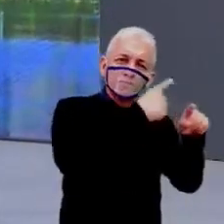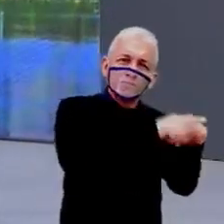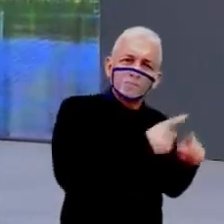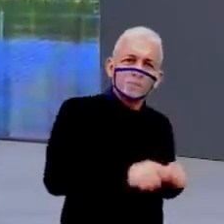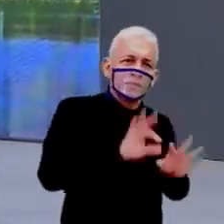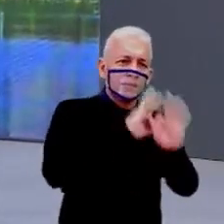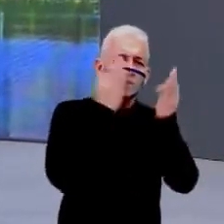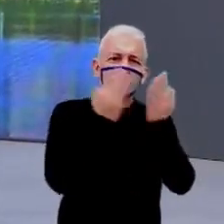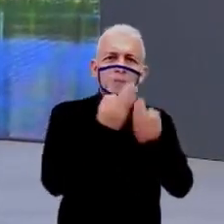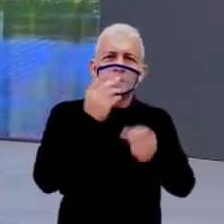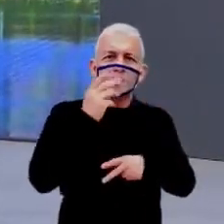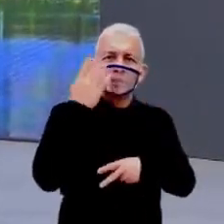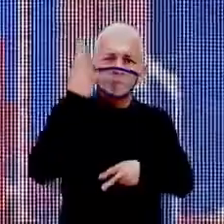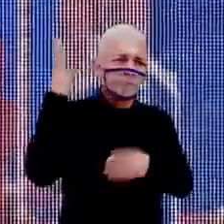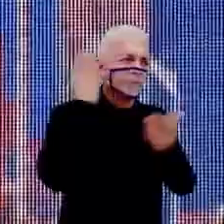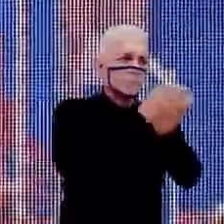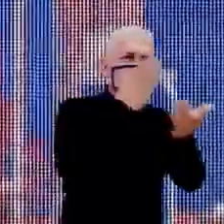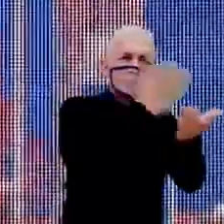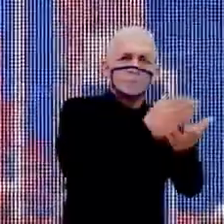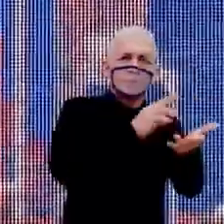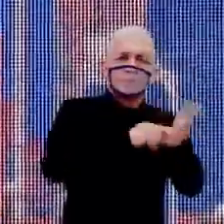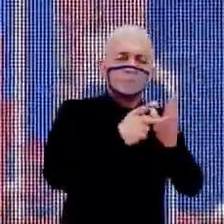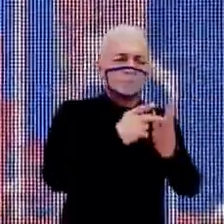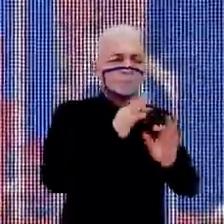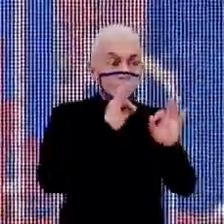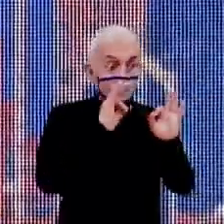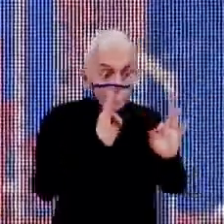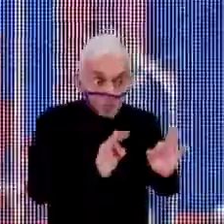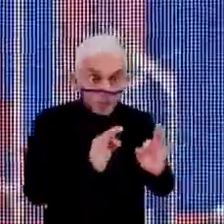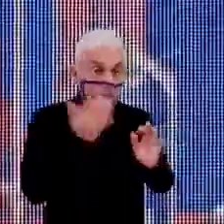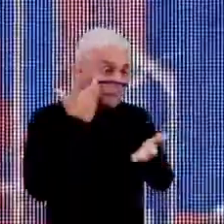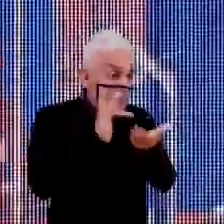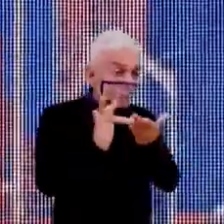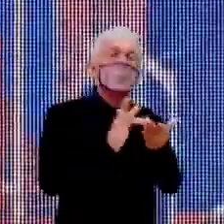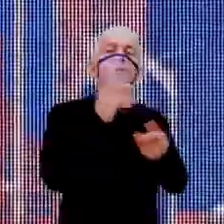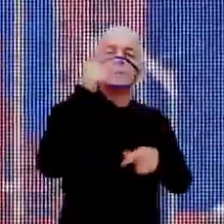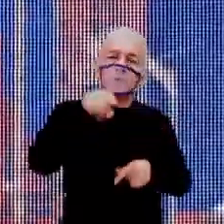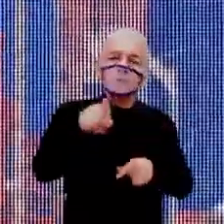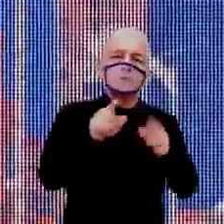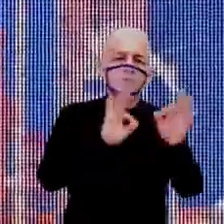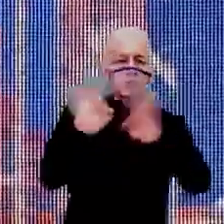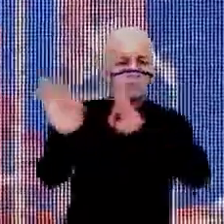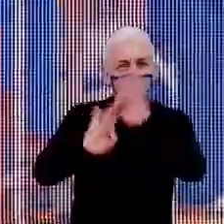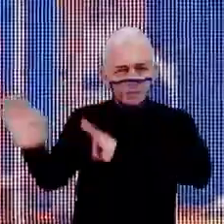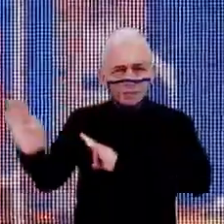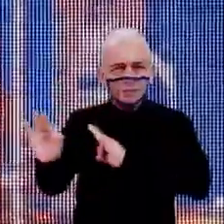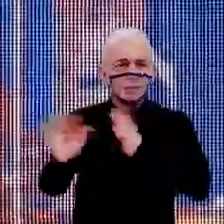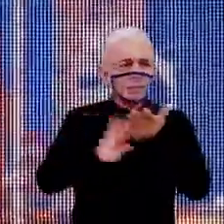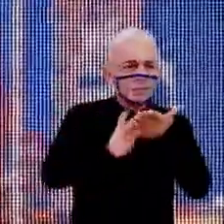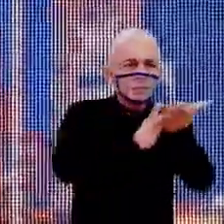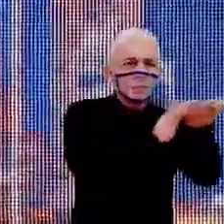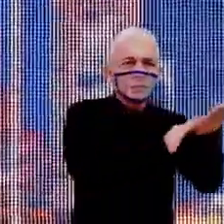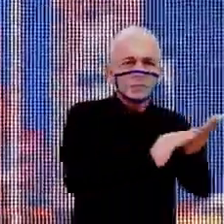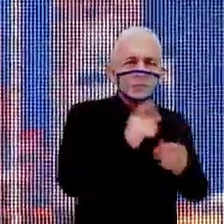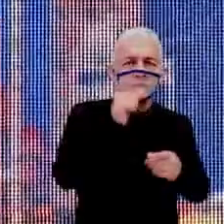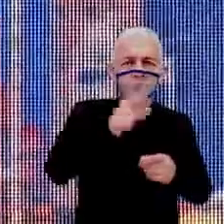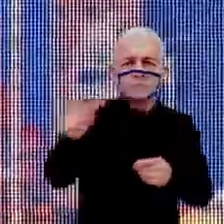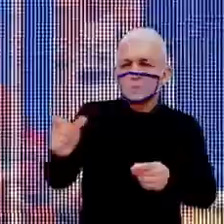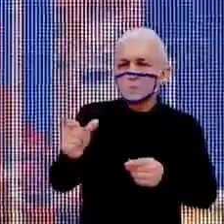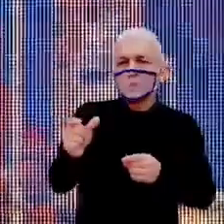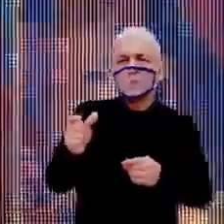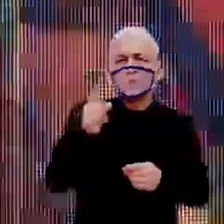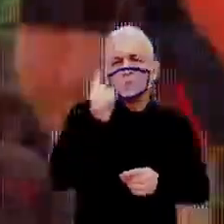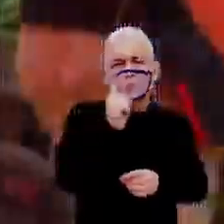muchas familias barranquilleras. Ese sector no es el adecuado y por eso necesitamos recuperarlo. Ahí confluyen minoristas